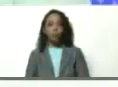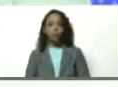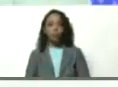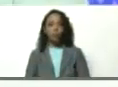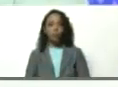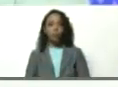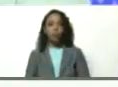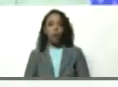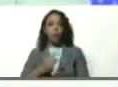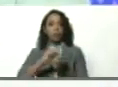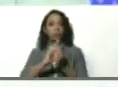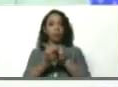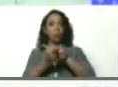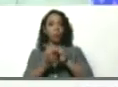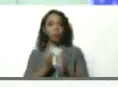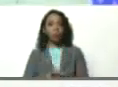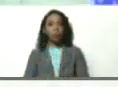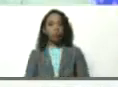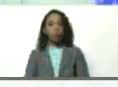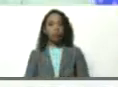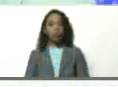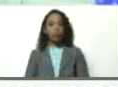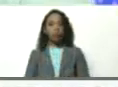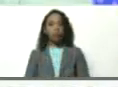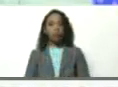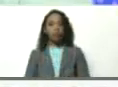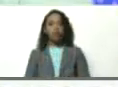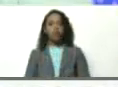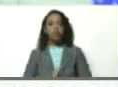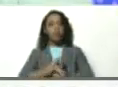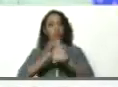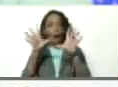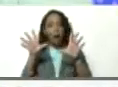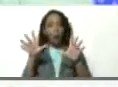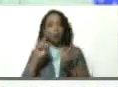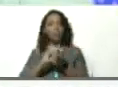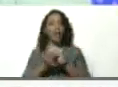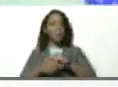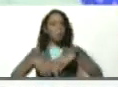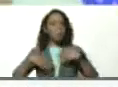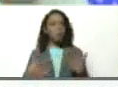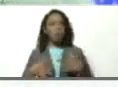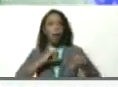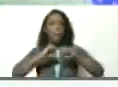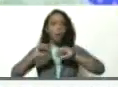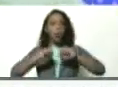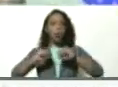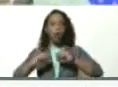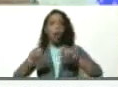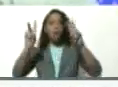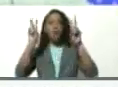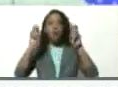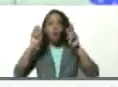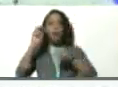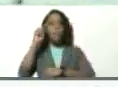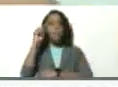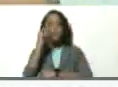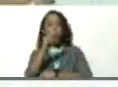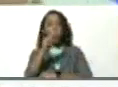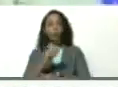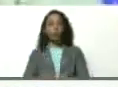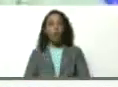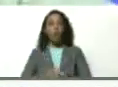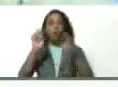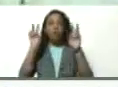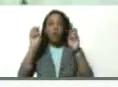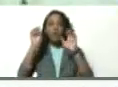de cambio concreto cambio para la acción para una nueva visión una